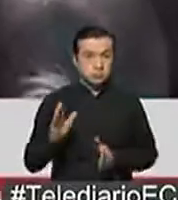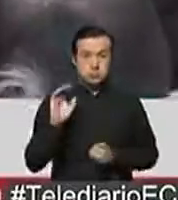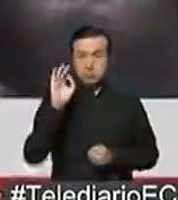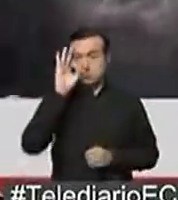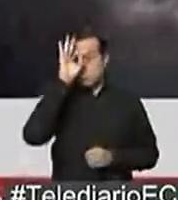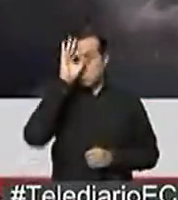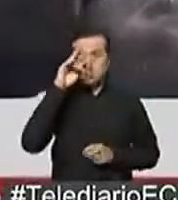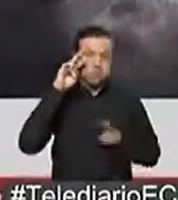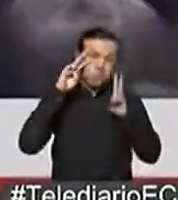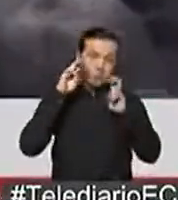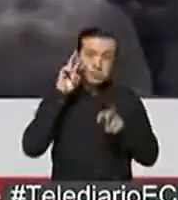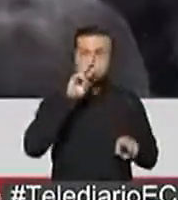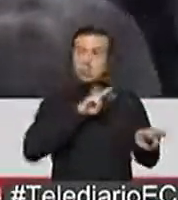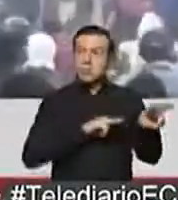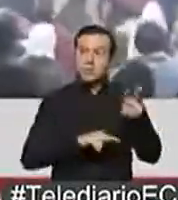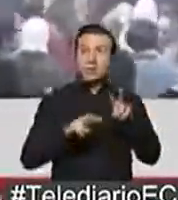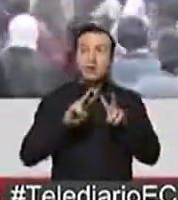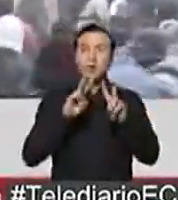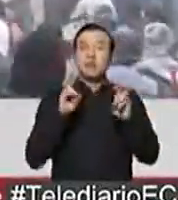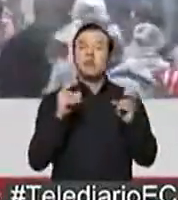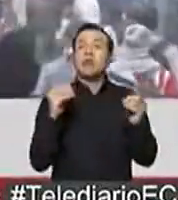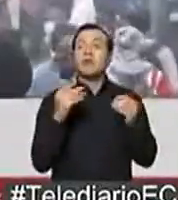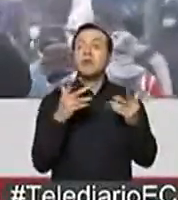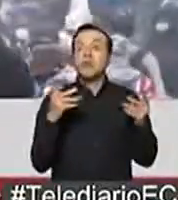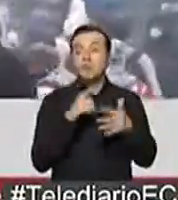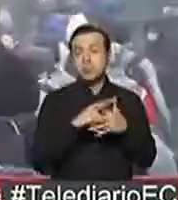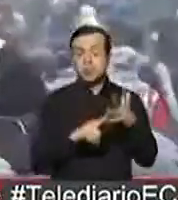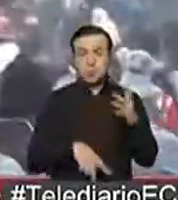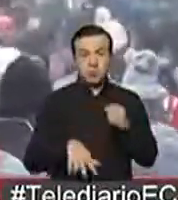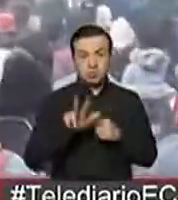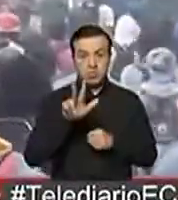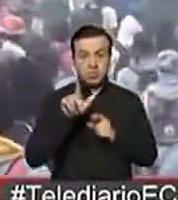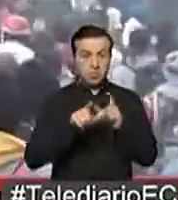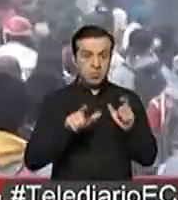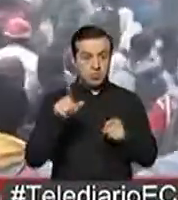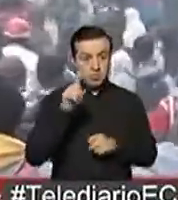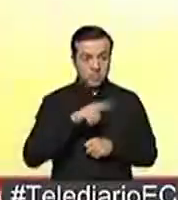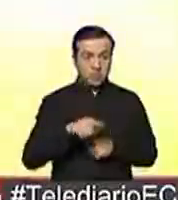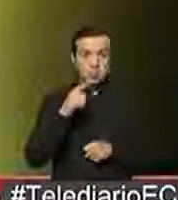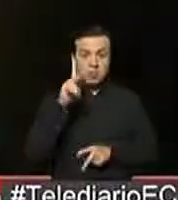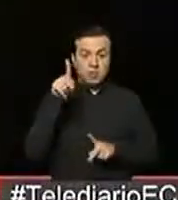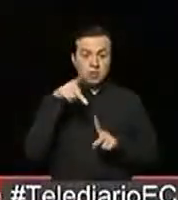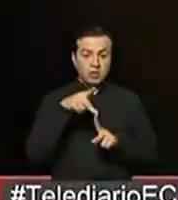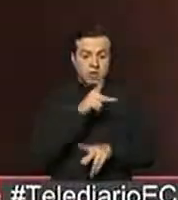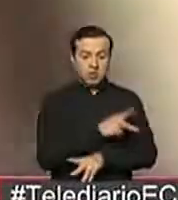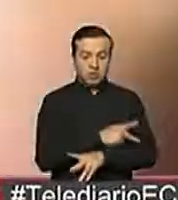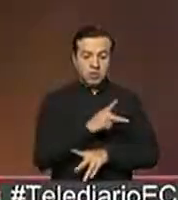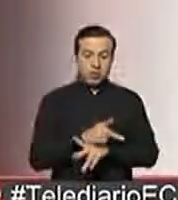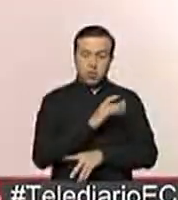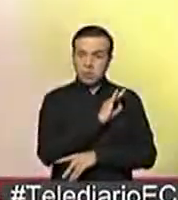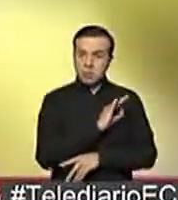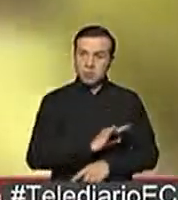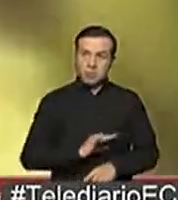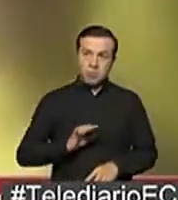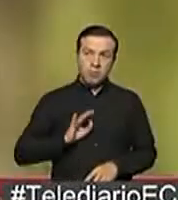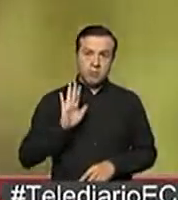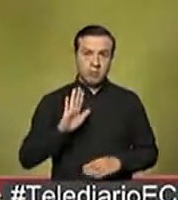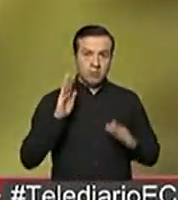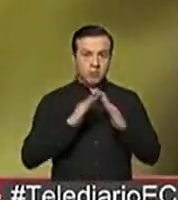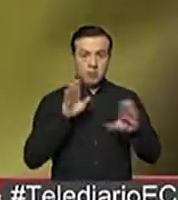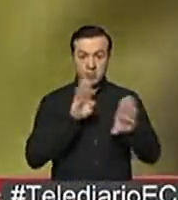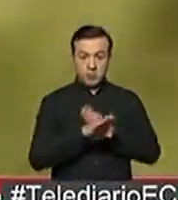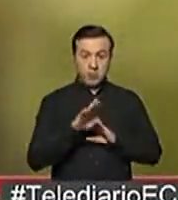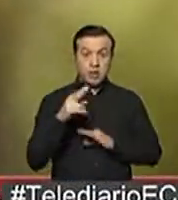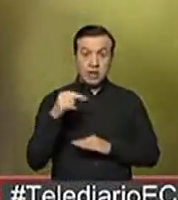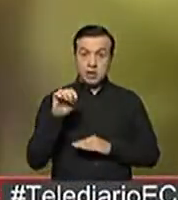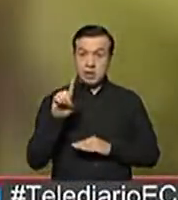La investigación por el delito de rebelión involucra a otras tres personas, en las que se incluye a la prefecta de Pichincha, Paola Pavón, cuyo domicilio, al igual que el de